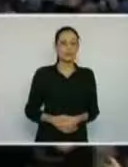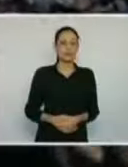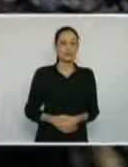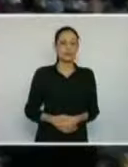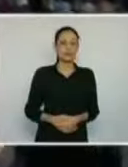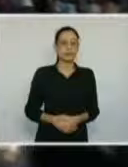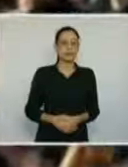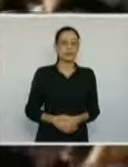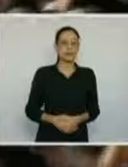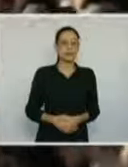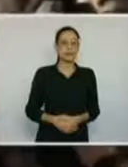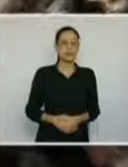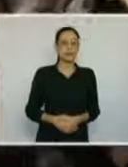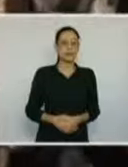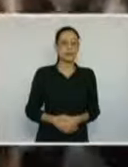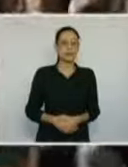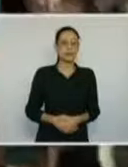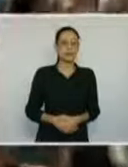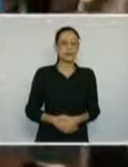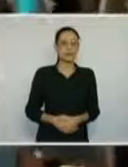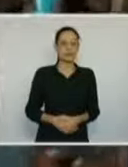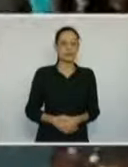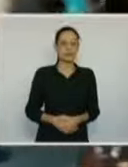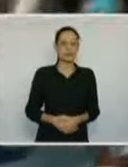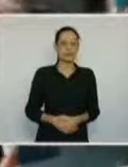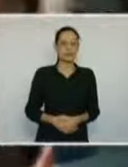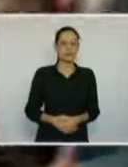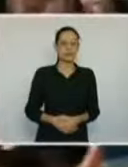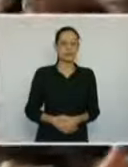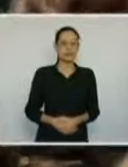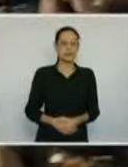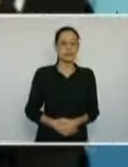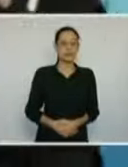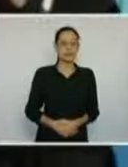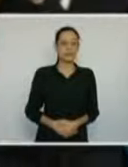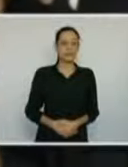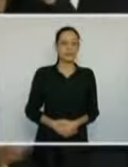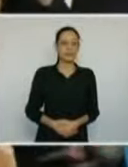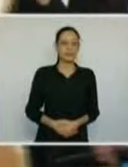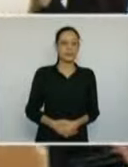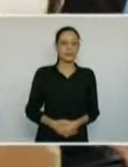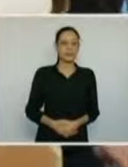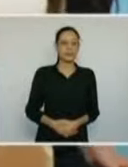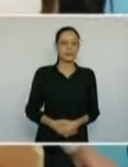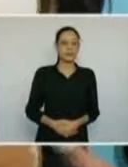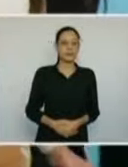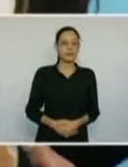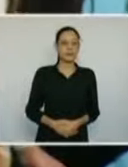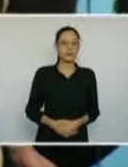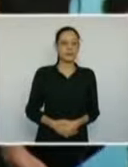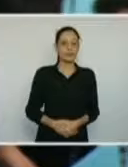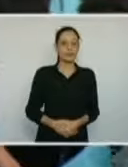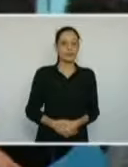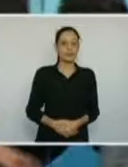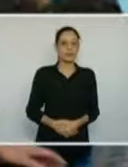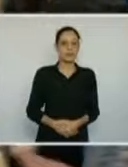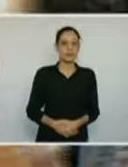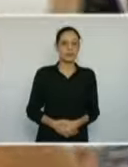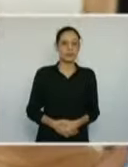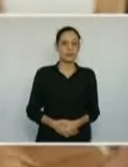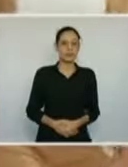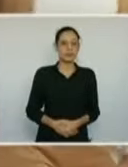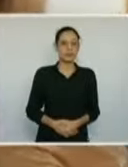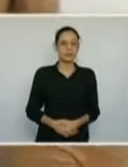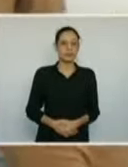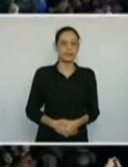mandatos no lo cambiaron si el sistema que se estableció después de las privatizaciones en el menemismo es tan malo como lo describió Cristina? Porque todo el